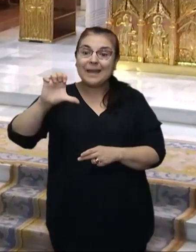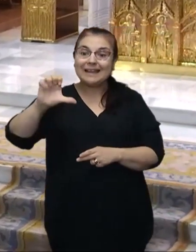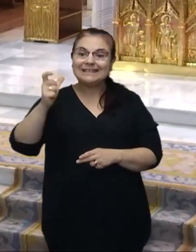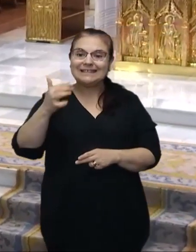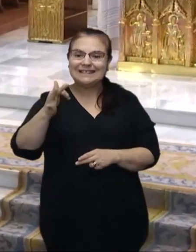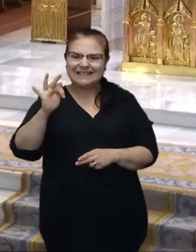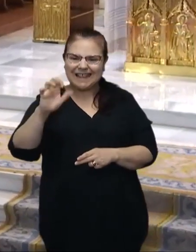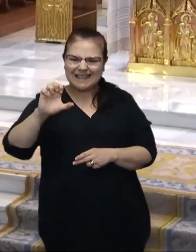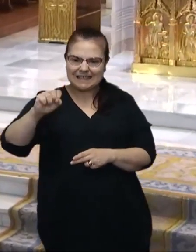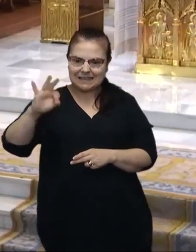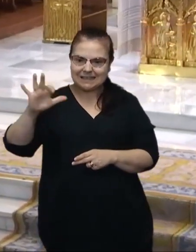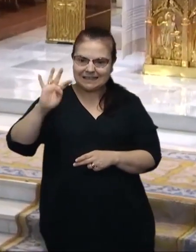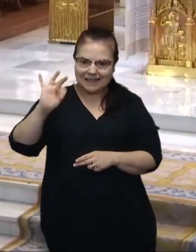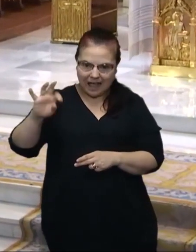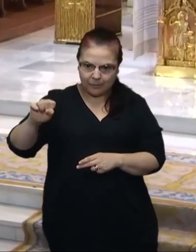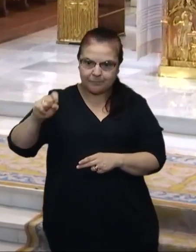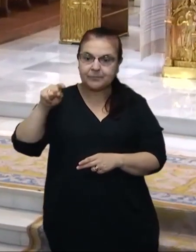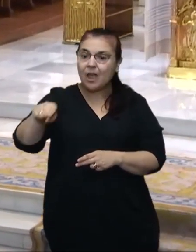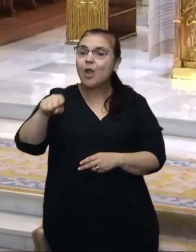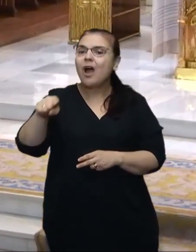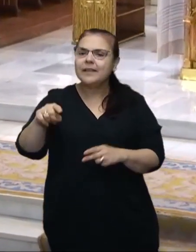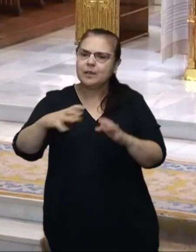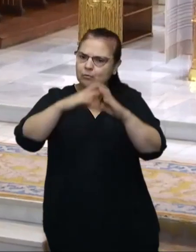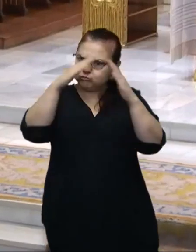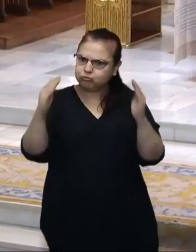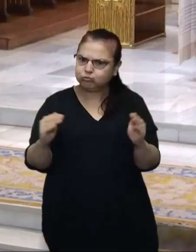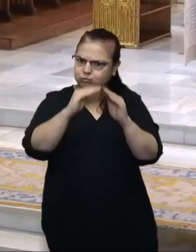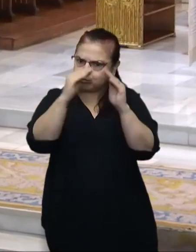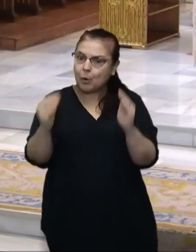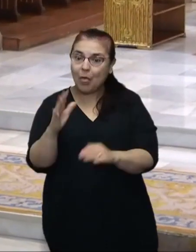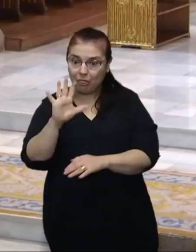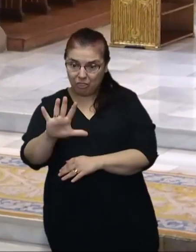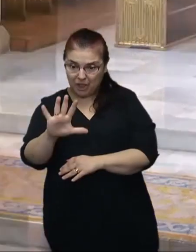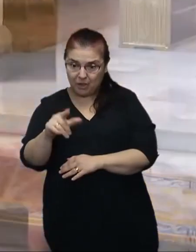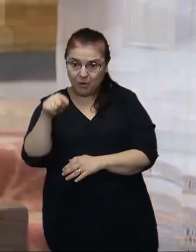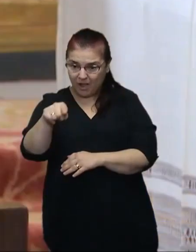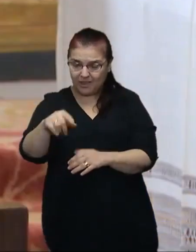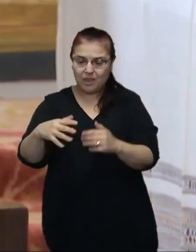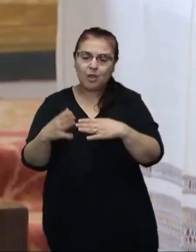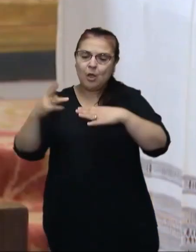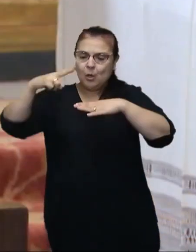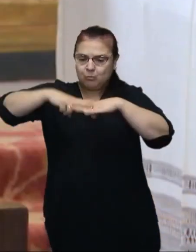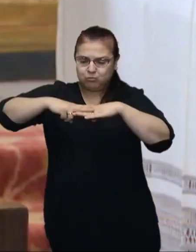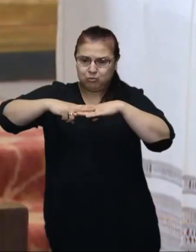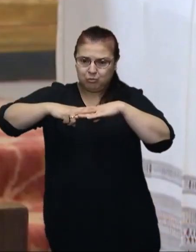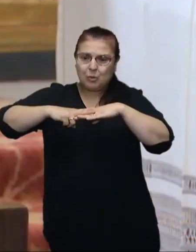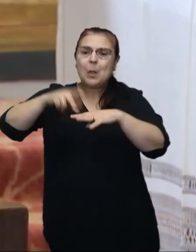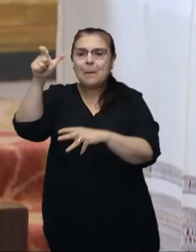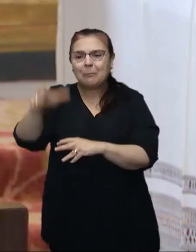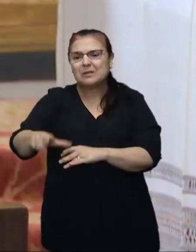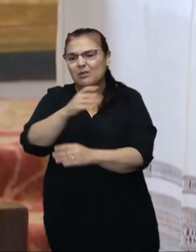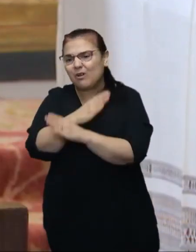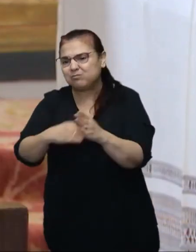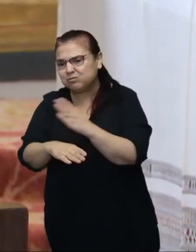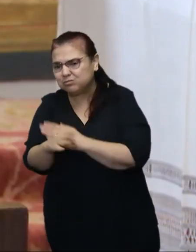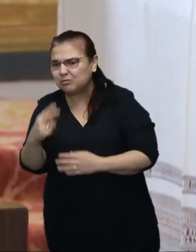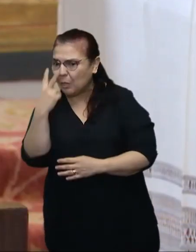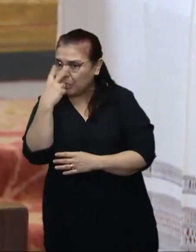5 soportales y allí estaban echados muchos enfermos, ciegos, cojos,